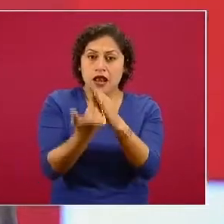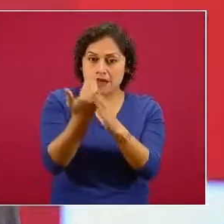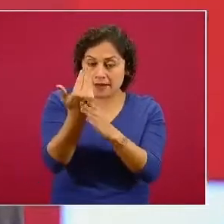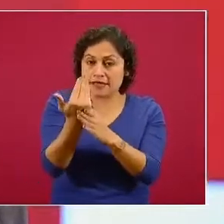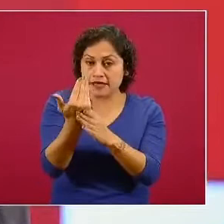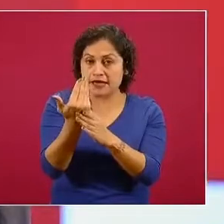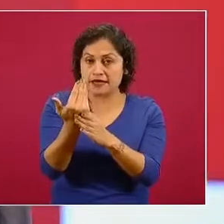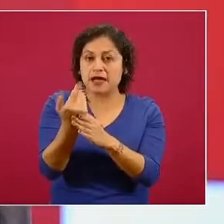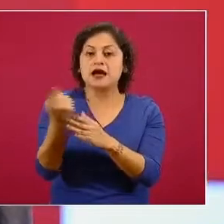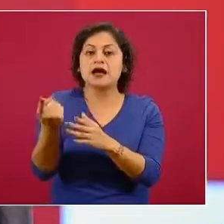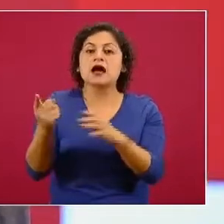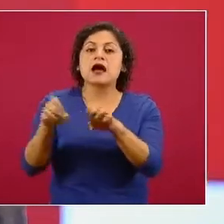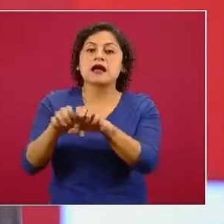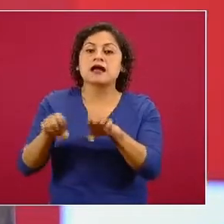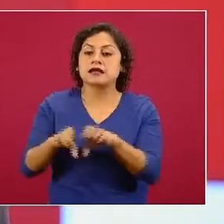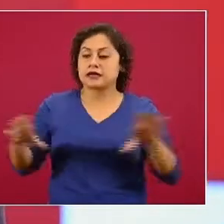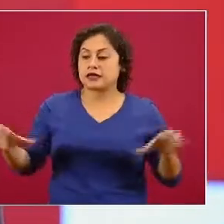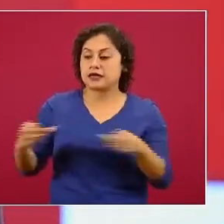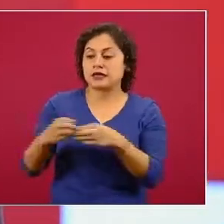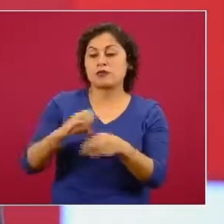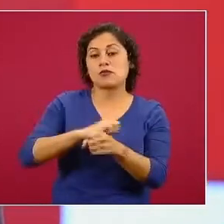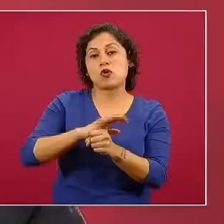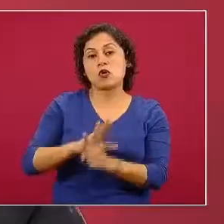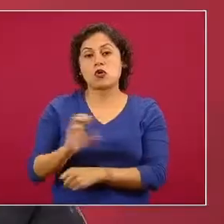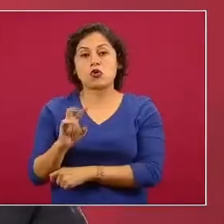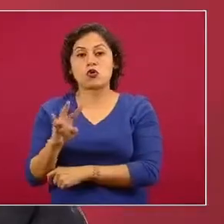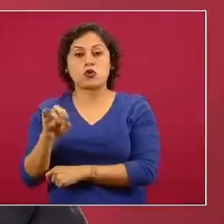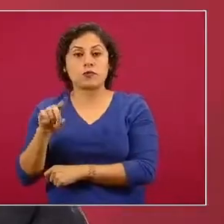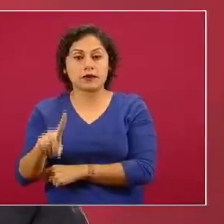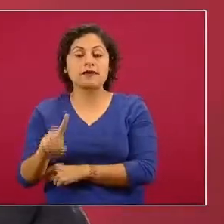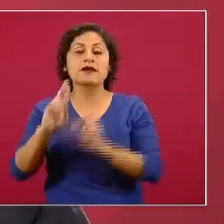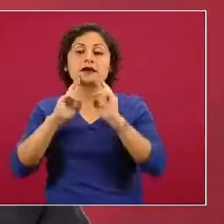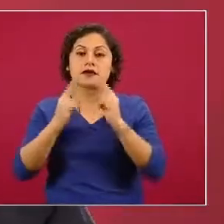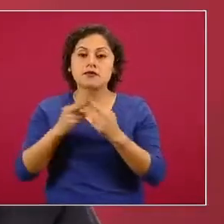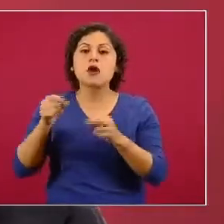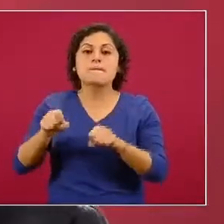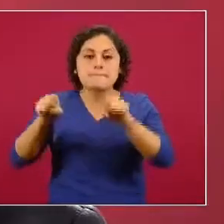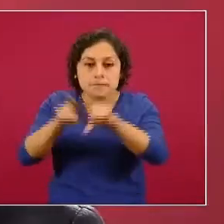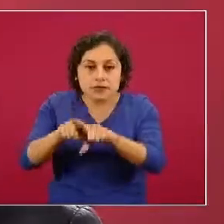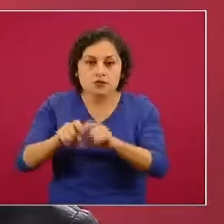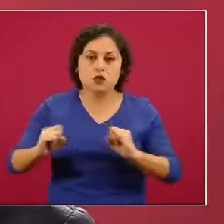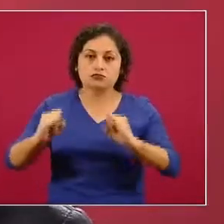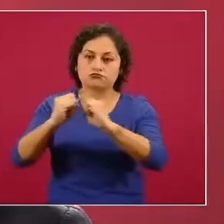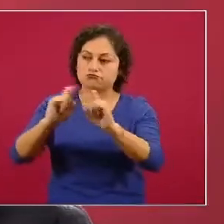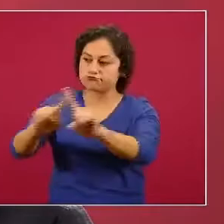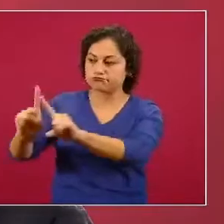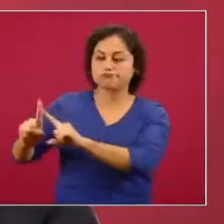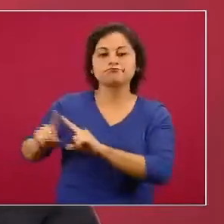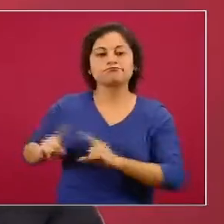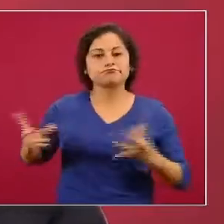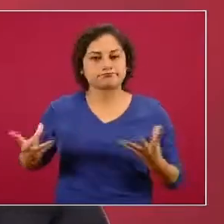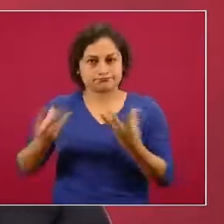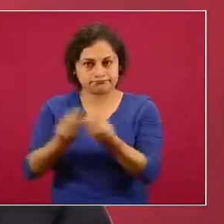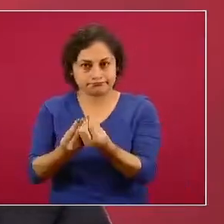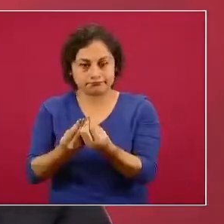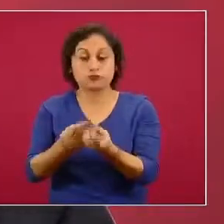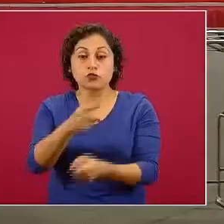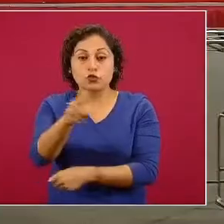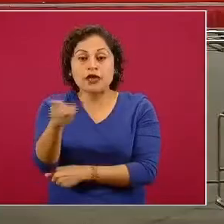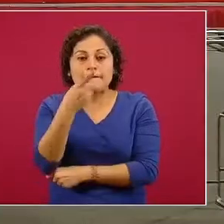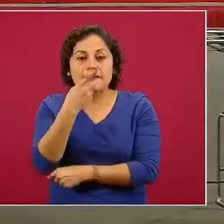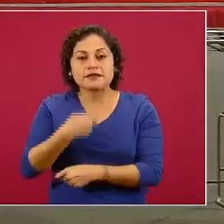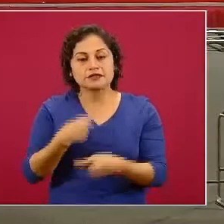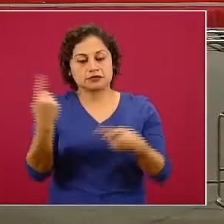COVID, en la que también están representadas las diversas instituciones. Sobre los elementos específicos que comenta,